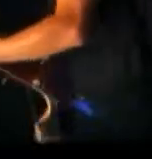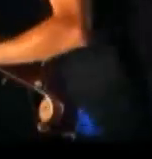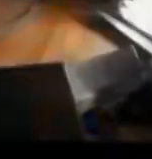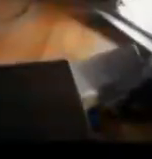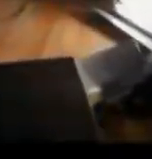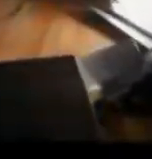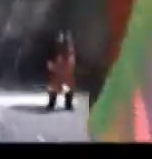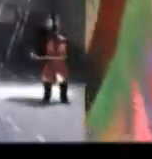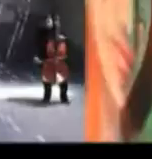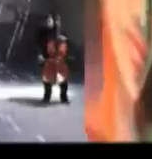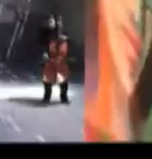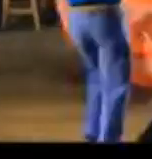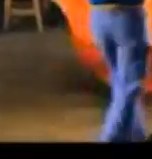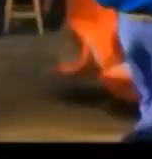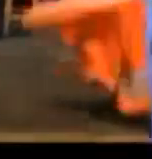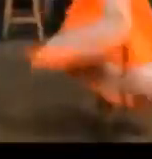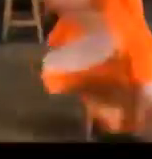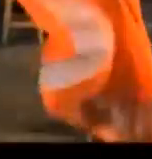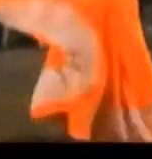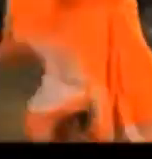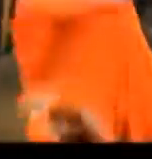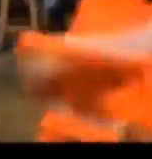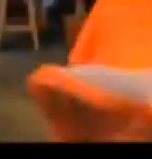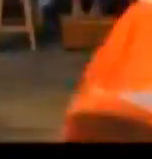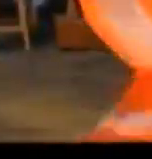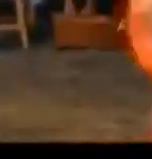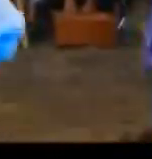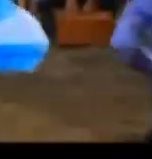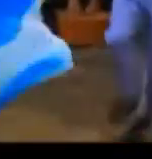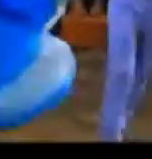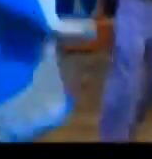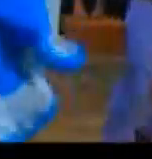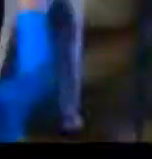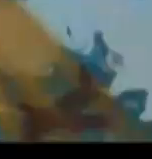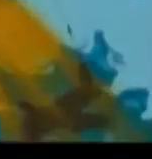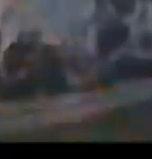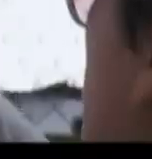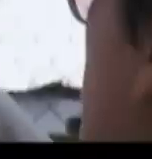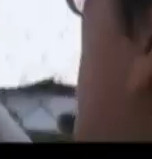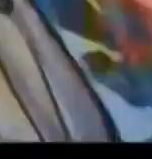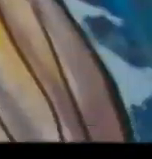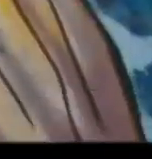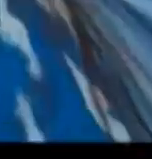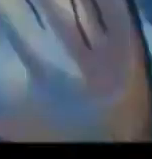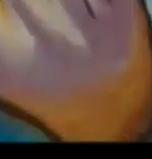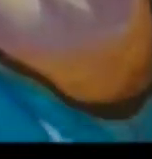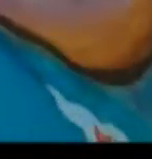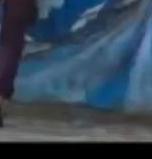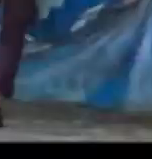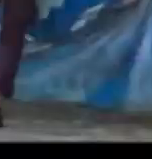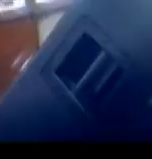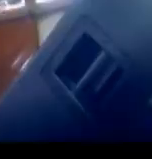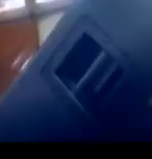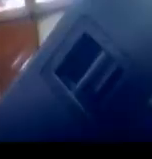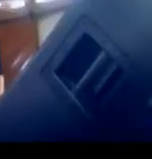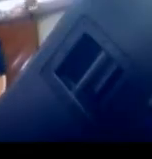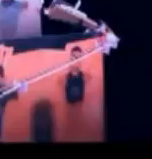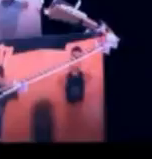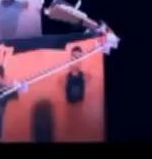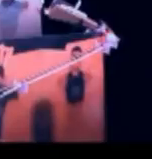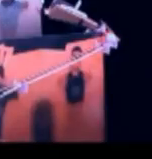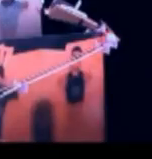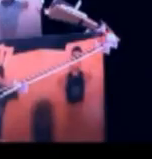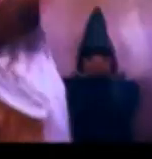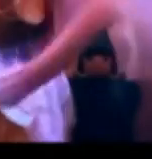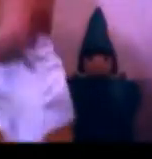no, no soy yo. Era la cosa del mundo, pero al revés harás estar. Todas las semanas, descubre el